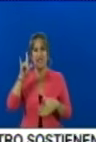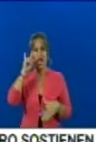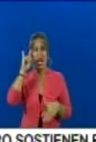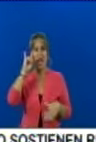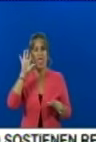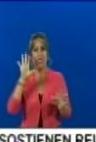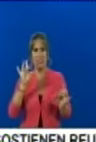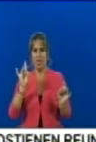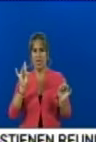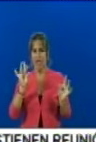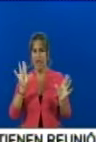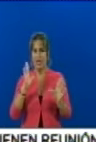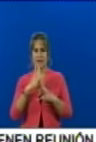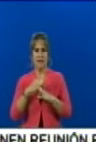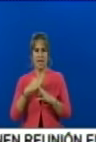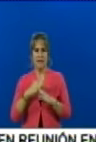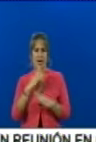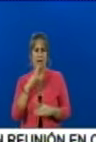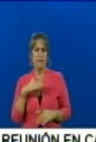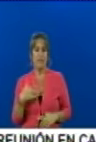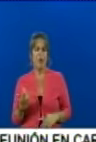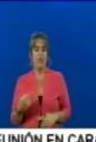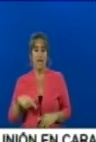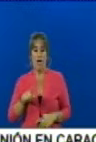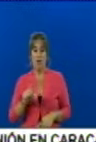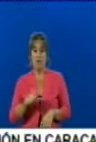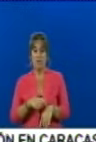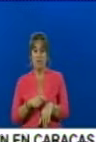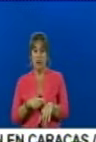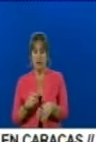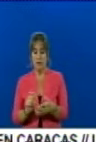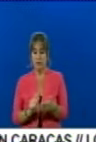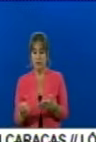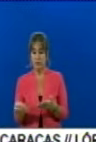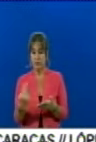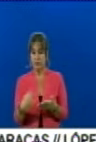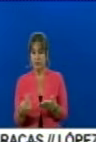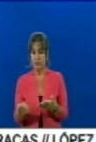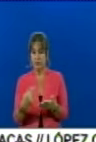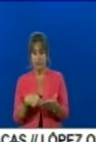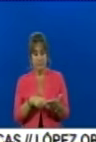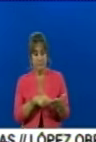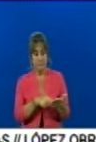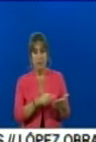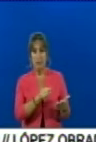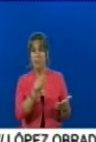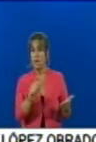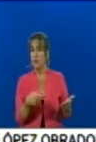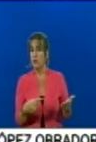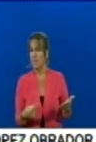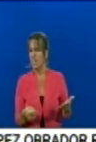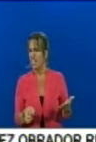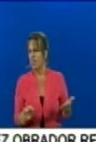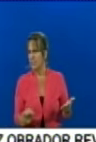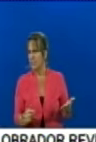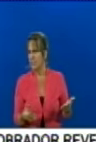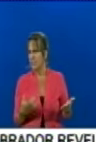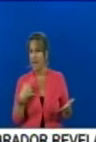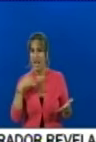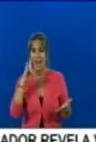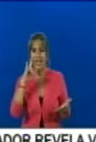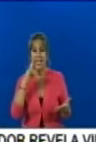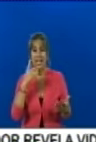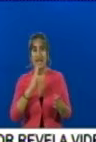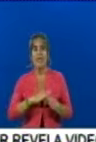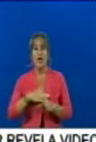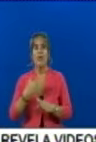lácteos en Santiago de Cuba, porque en las últimas horas nos han escrito varios televidentes preguntando específicamente si la leche para